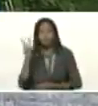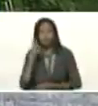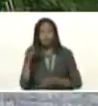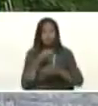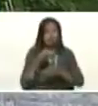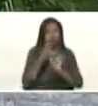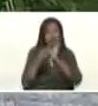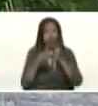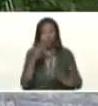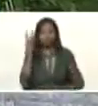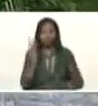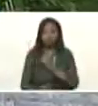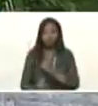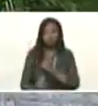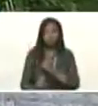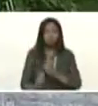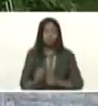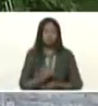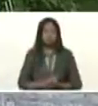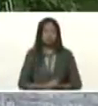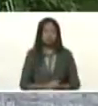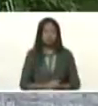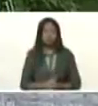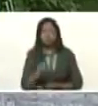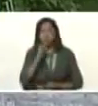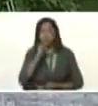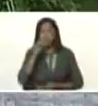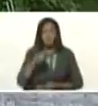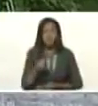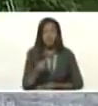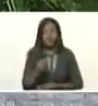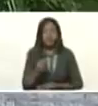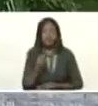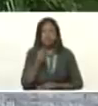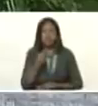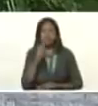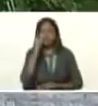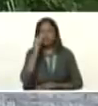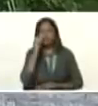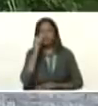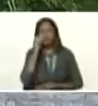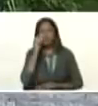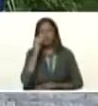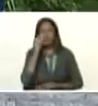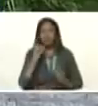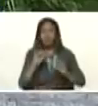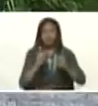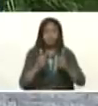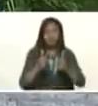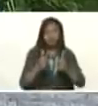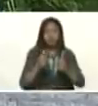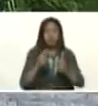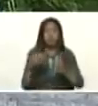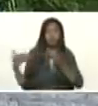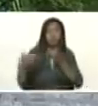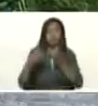buscando cómo escaparse de la noticia del impeachment que han iniciado contra